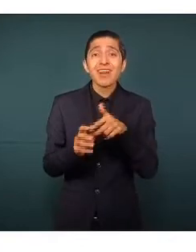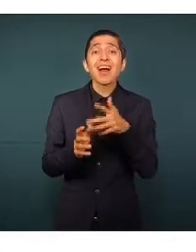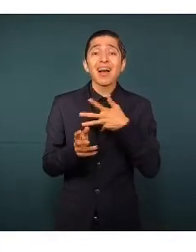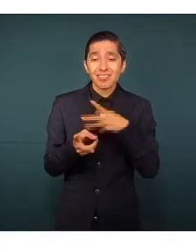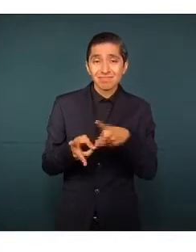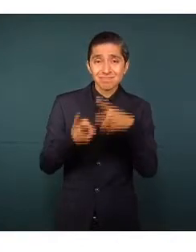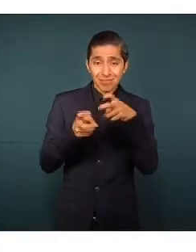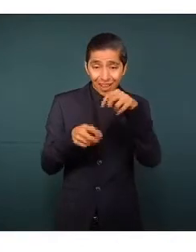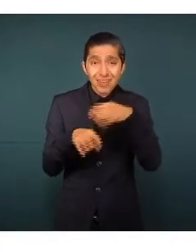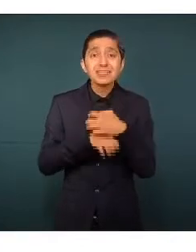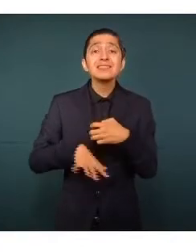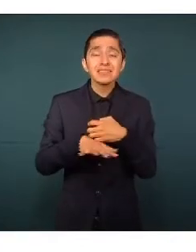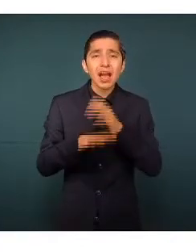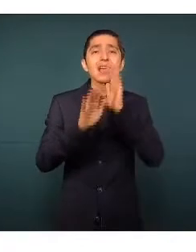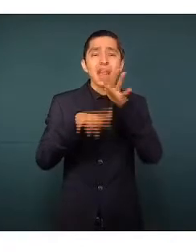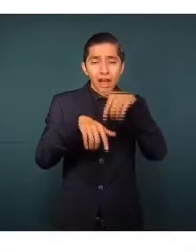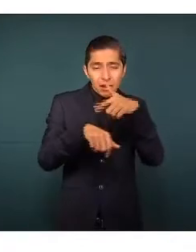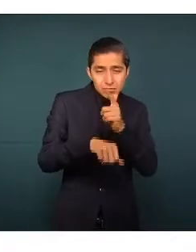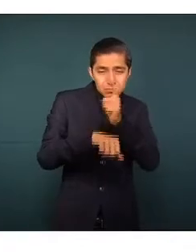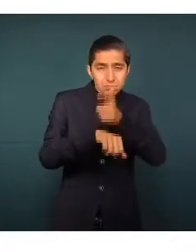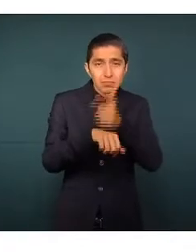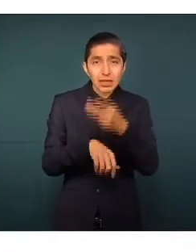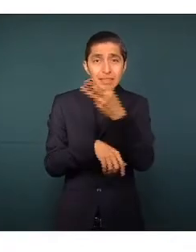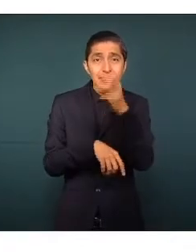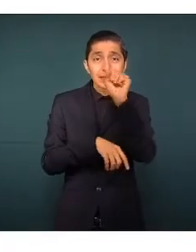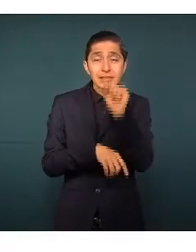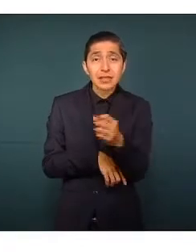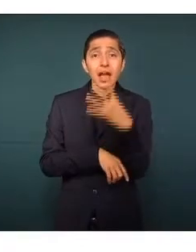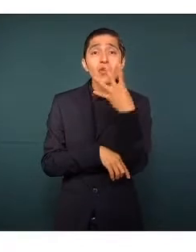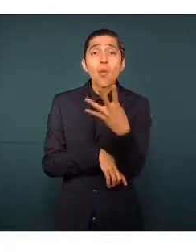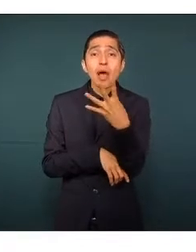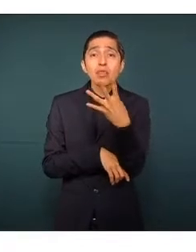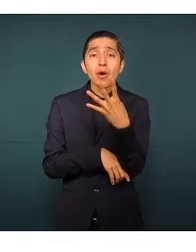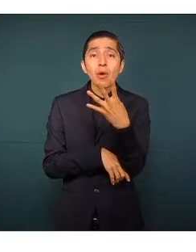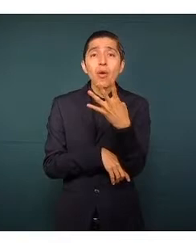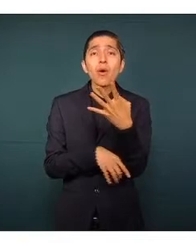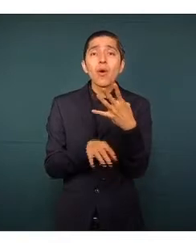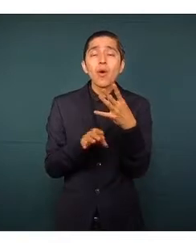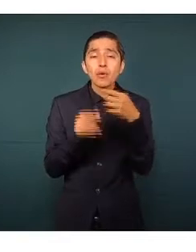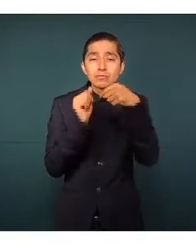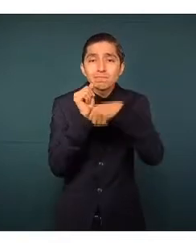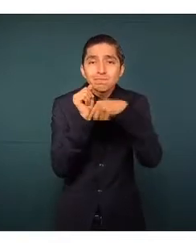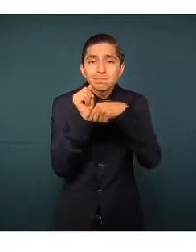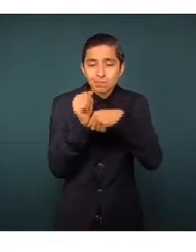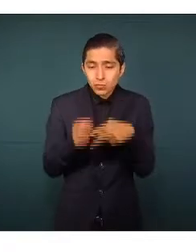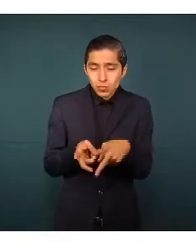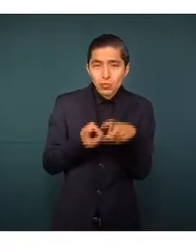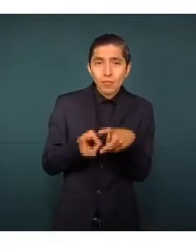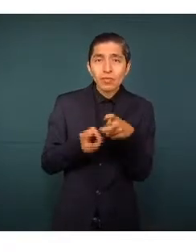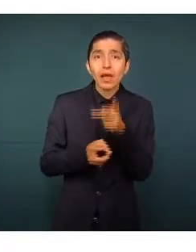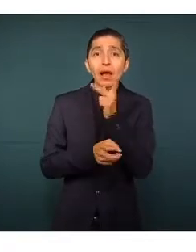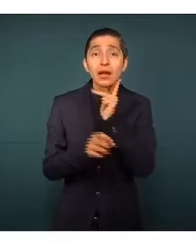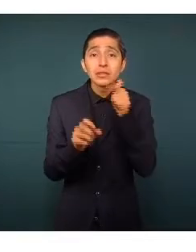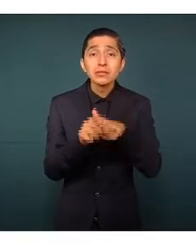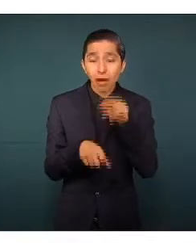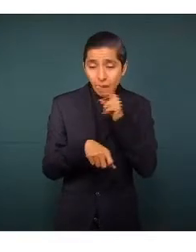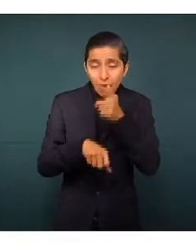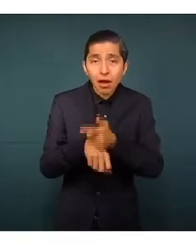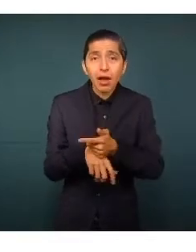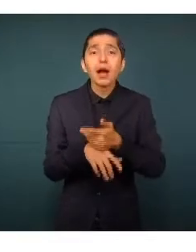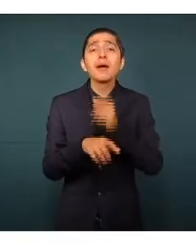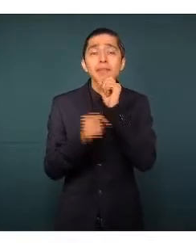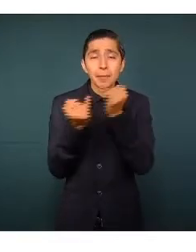lámina. Aquí hemos detectado 364 tomas clandestinas, se han recuperado más